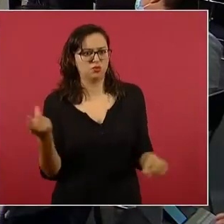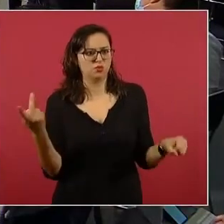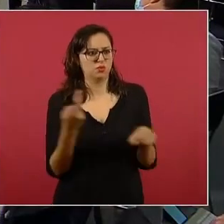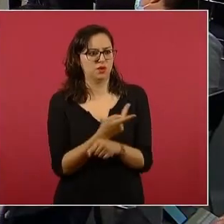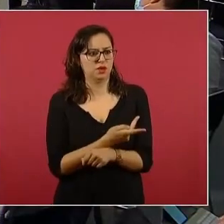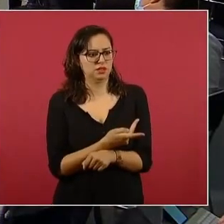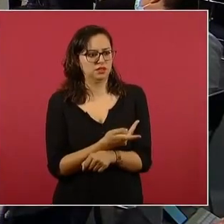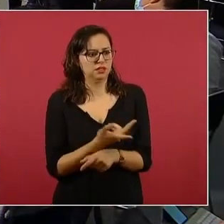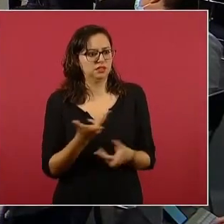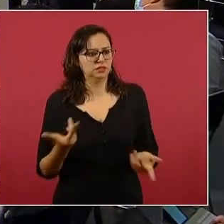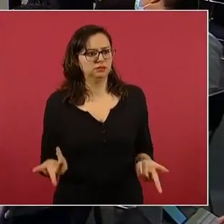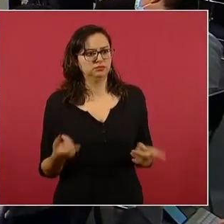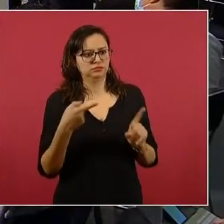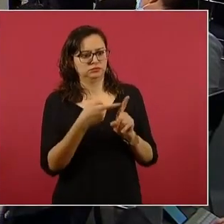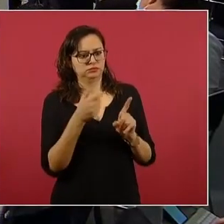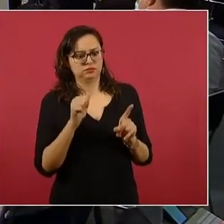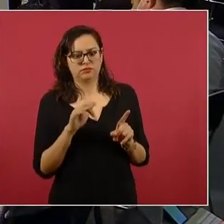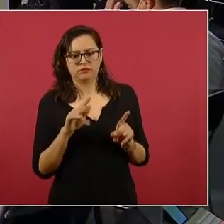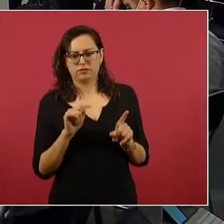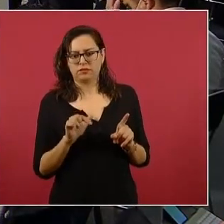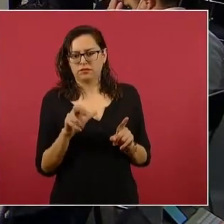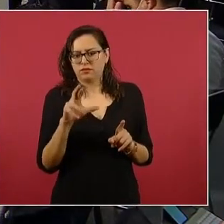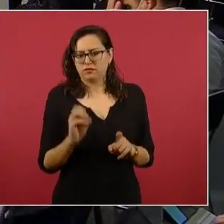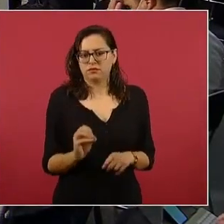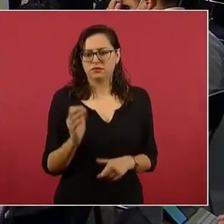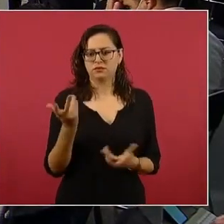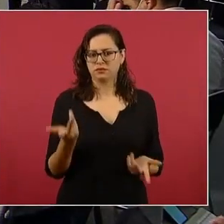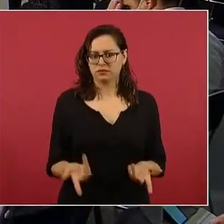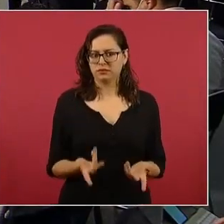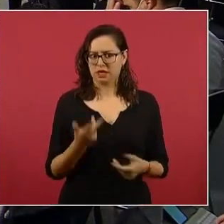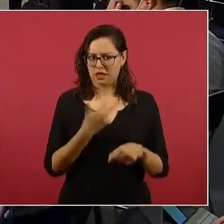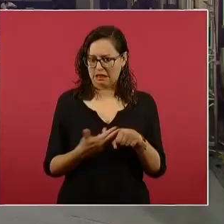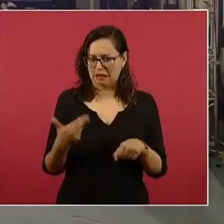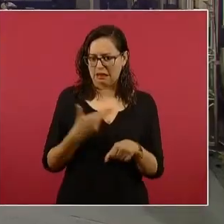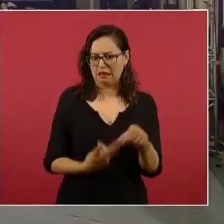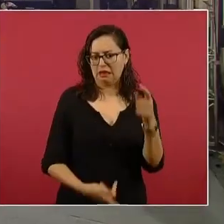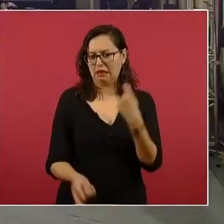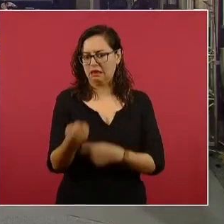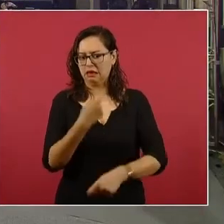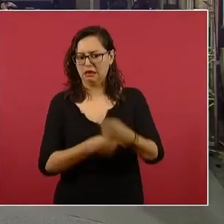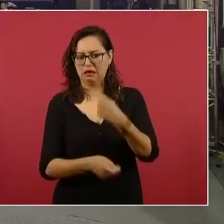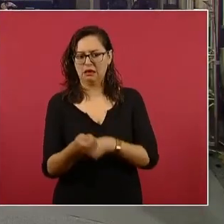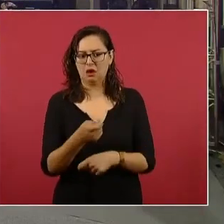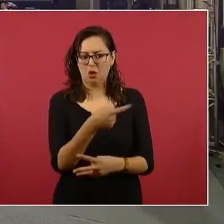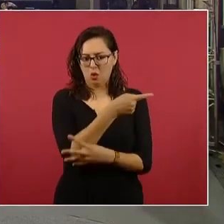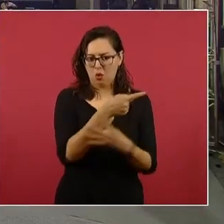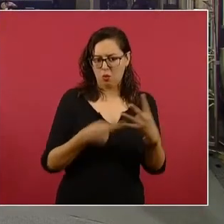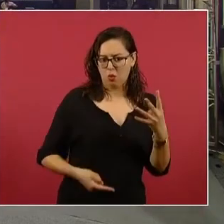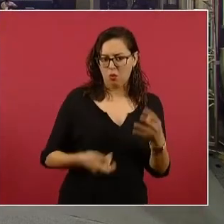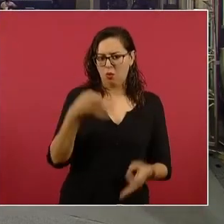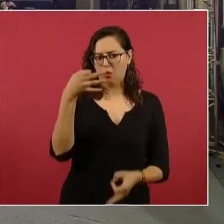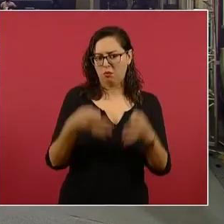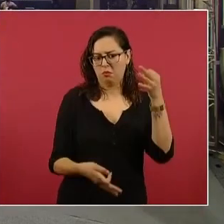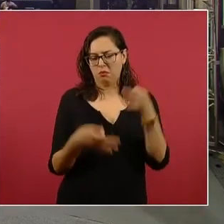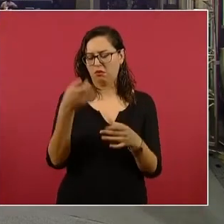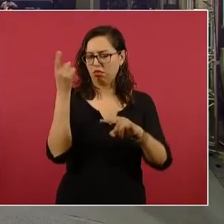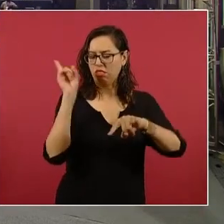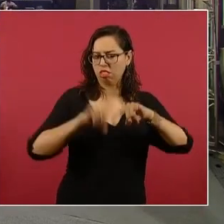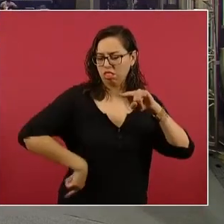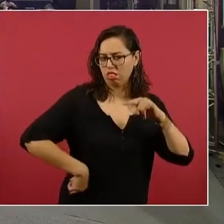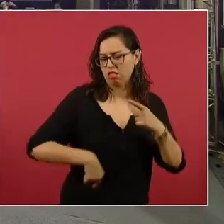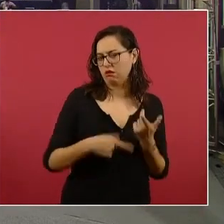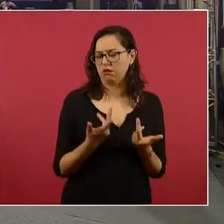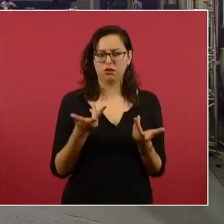presidente Arturo Ansúrez, de comprobarse que sí está gestionando que se cierren estas 4 querellas que ya existen en